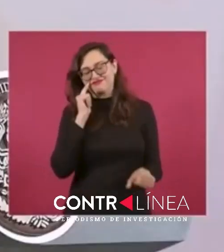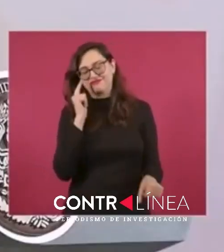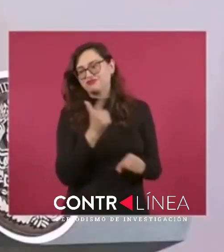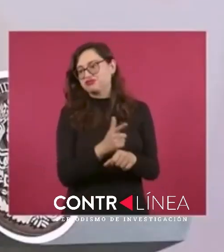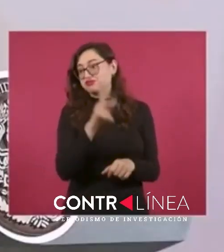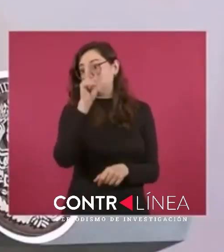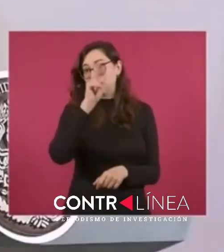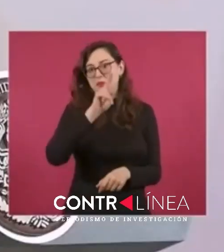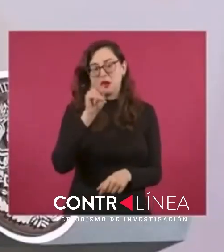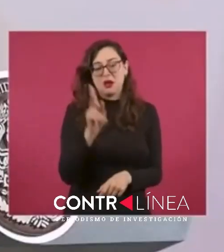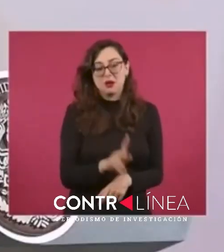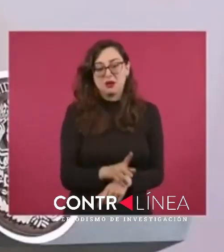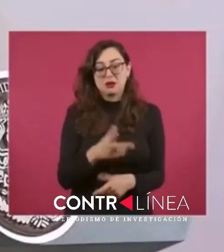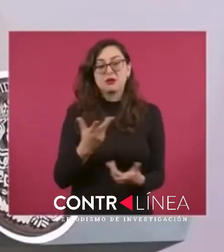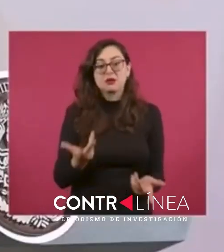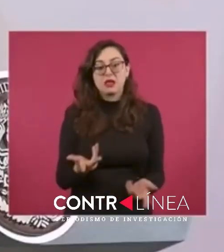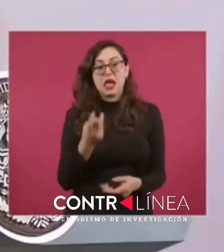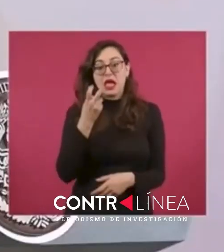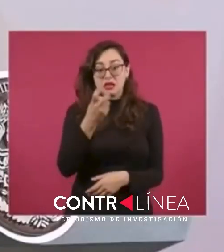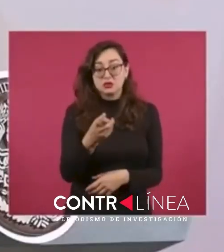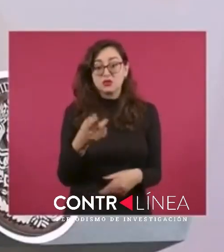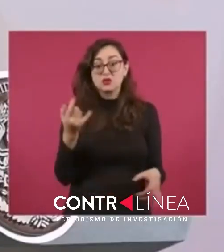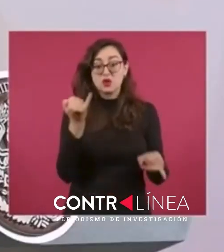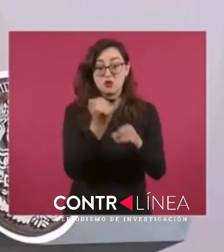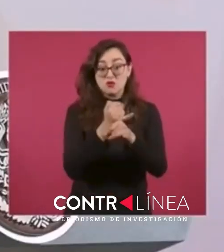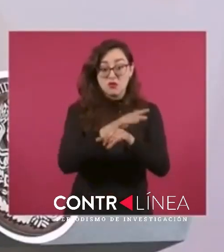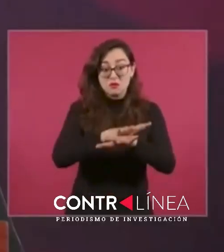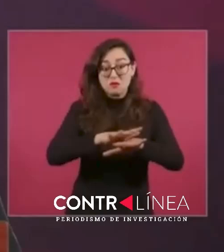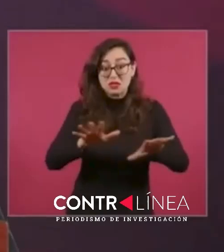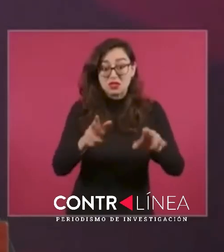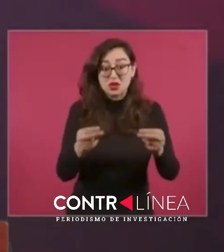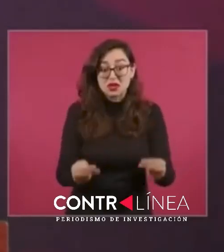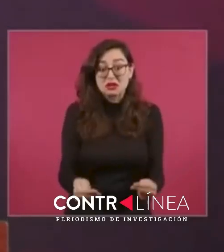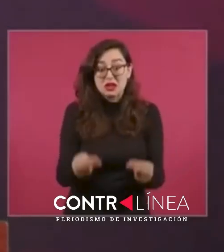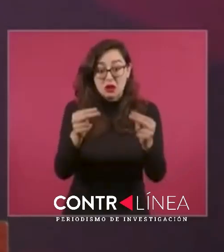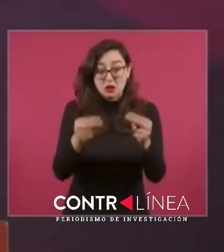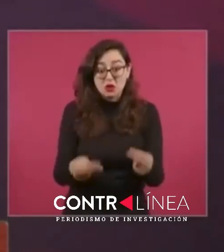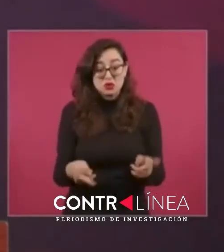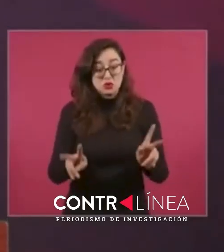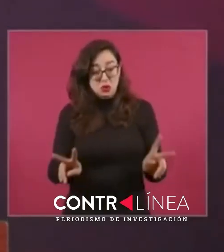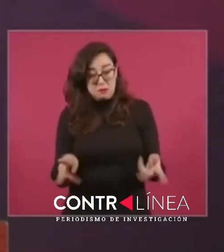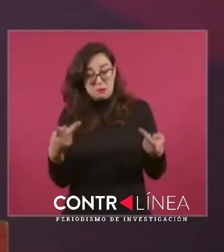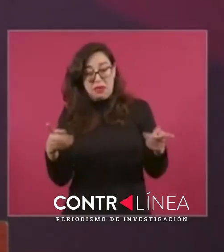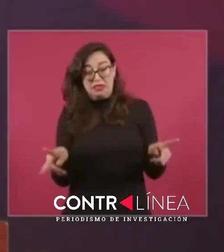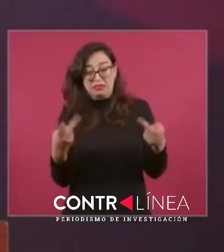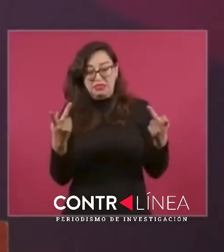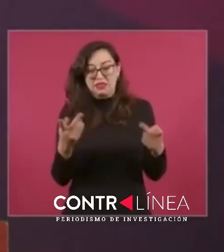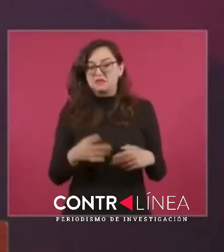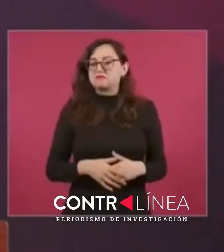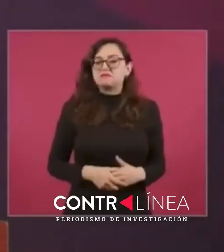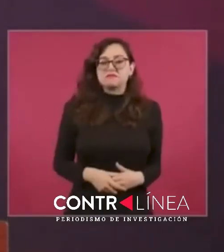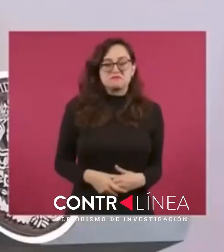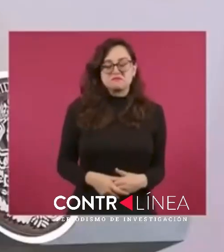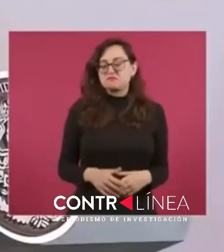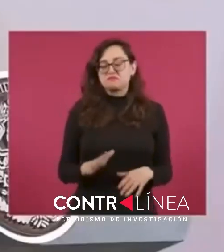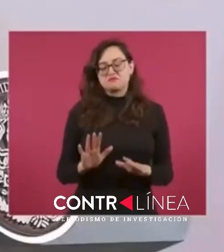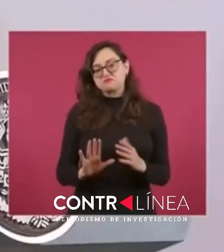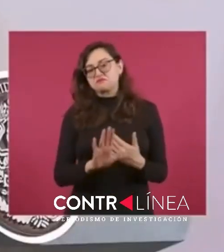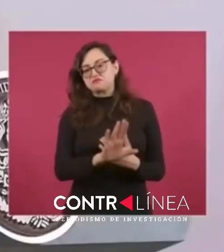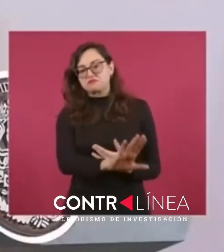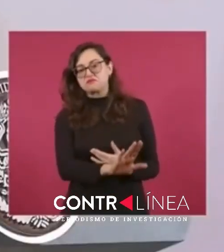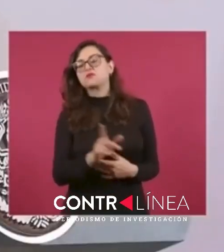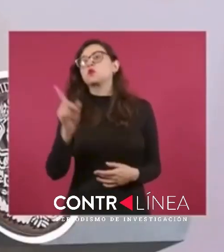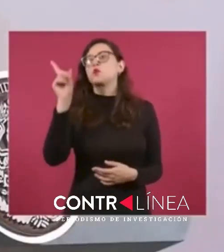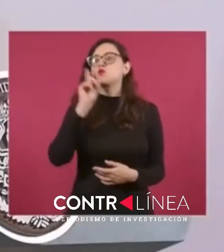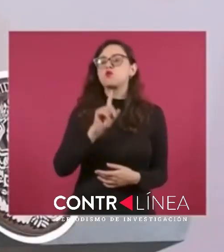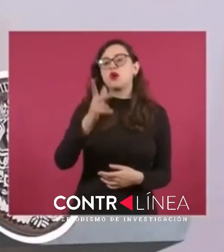pues precisamente contra esa idea de que la información es un negocio o es una mercancía, es que mujeres y hombres libres hacen la tarea